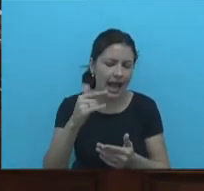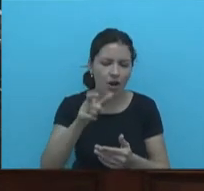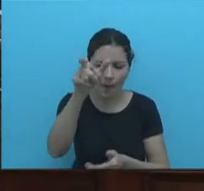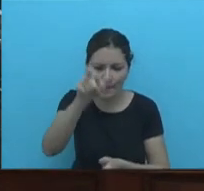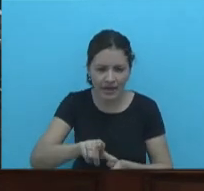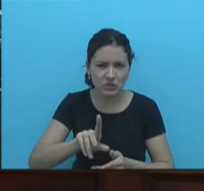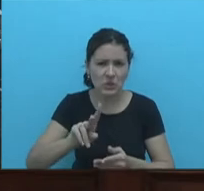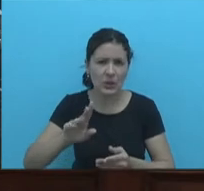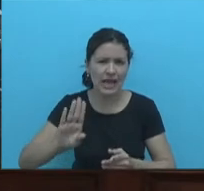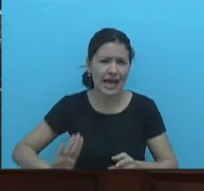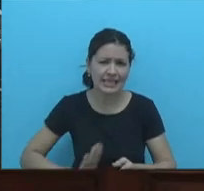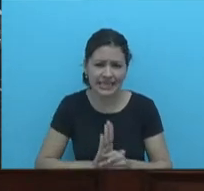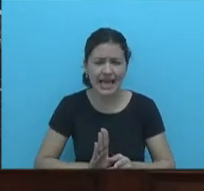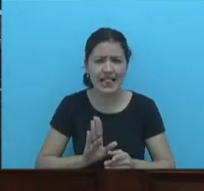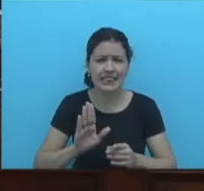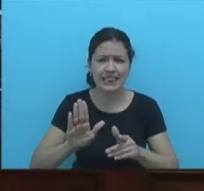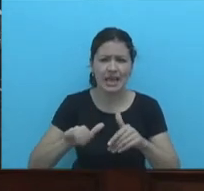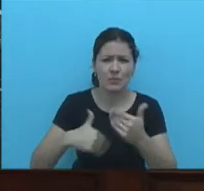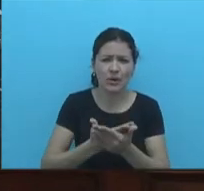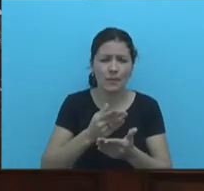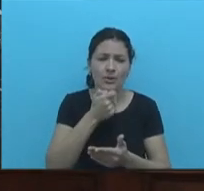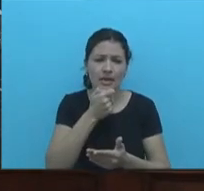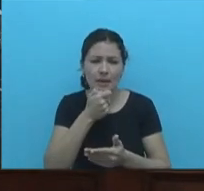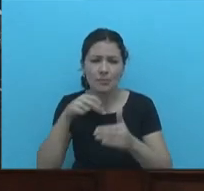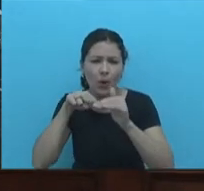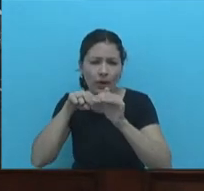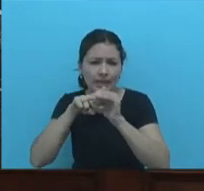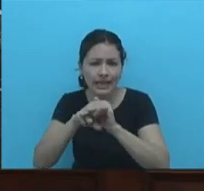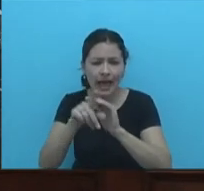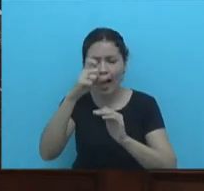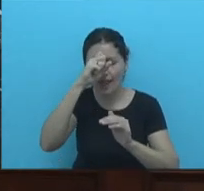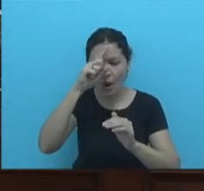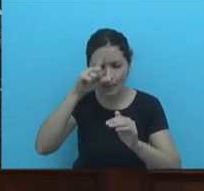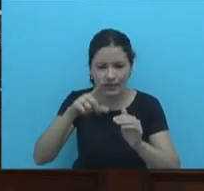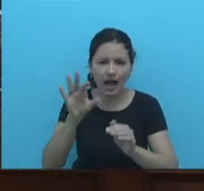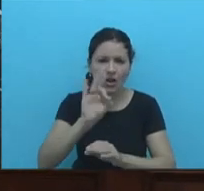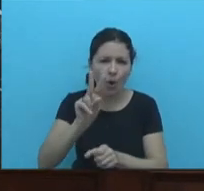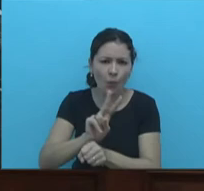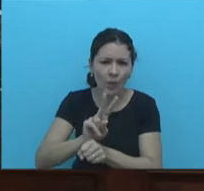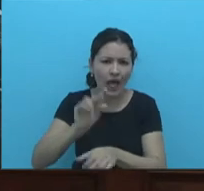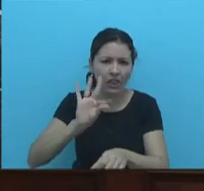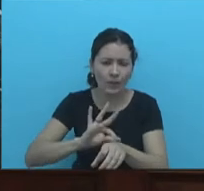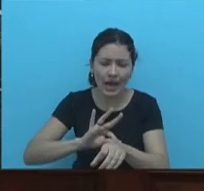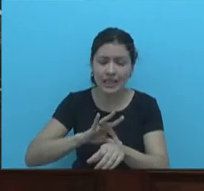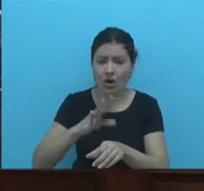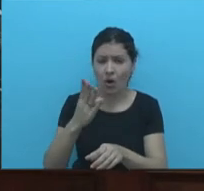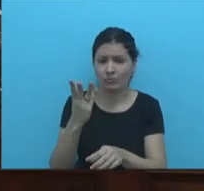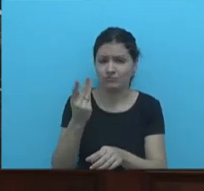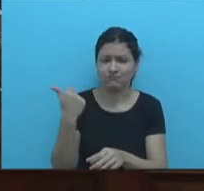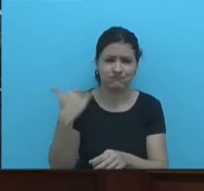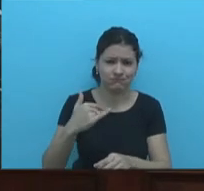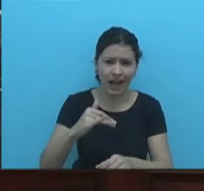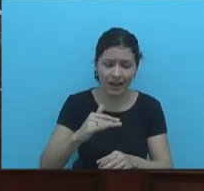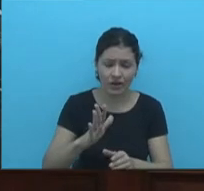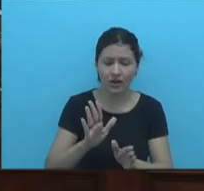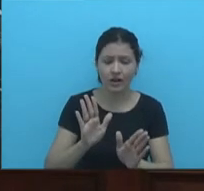Es carísimo el costo que tiene una persona en terapia intensiva o algún tipo de cuidado médico. Y la